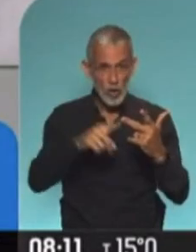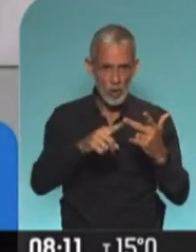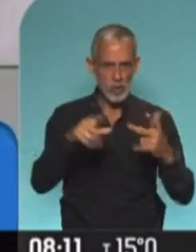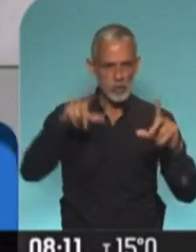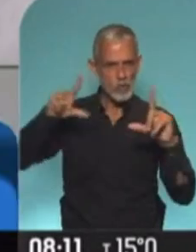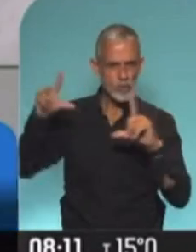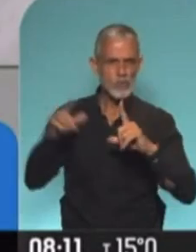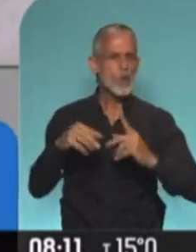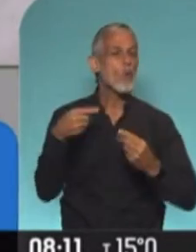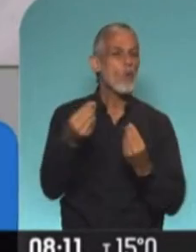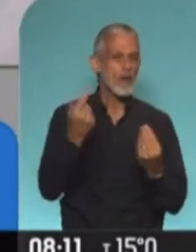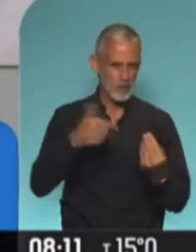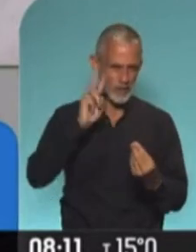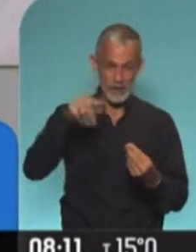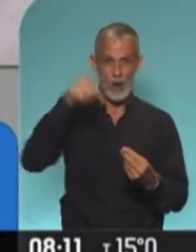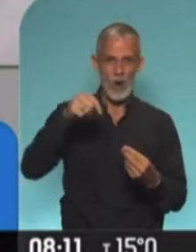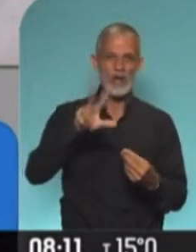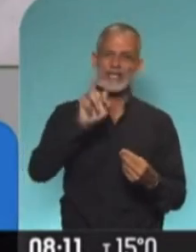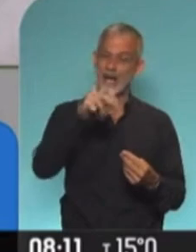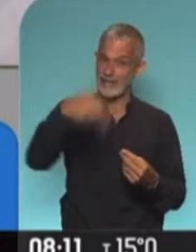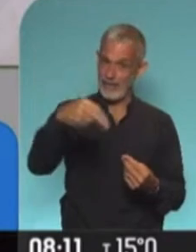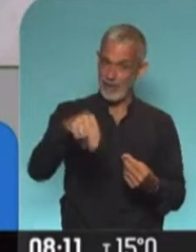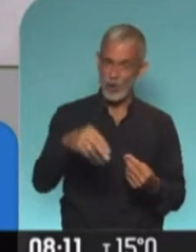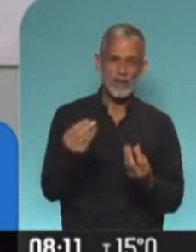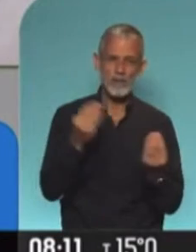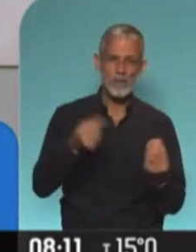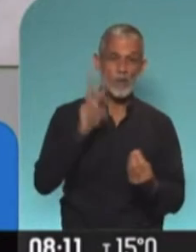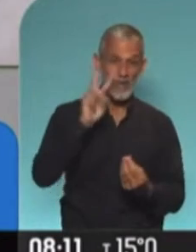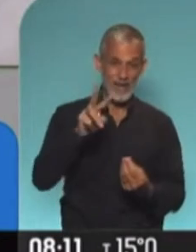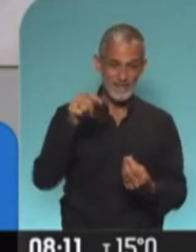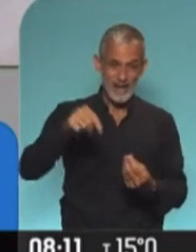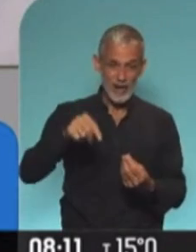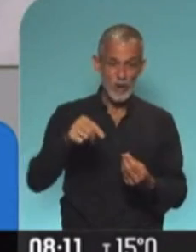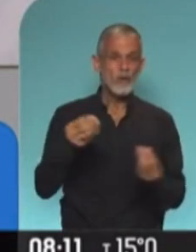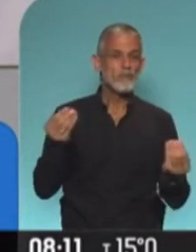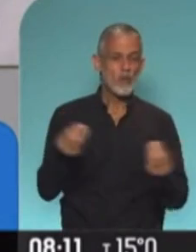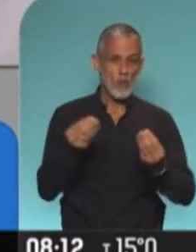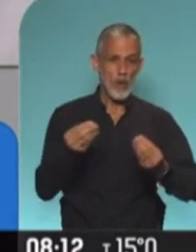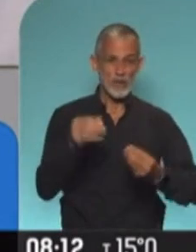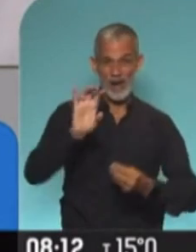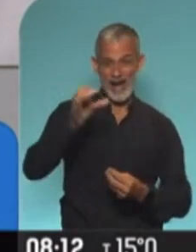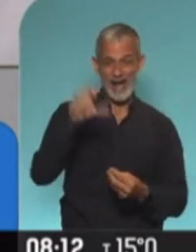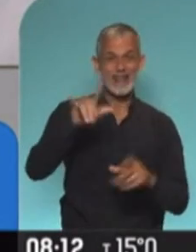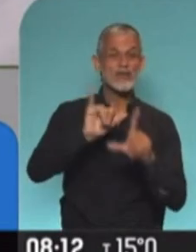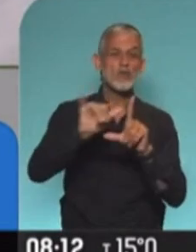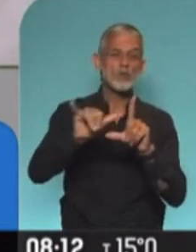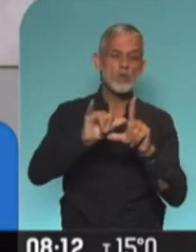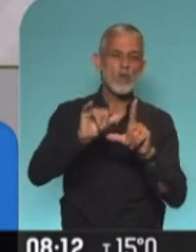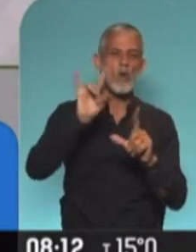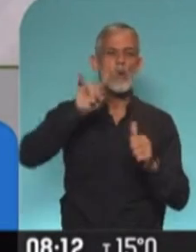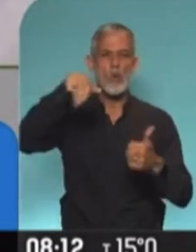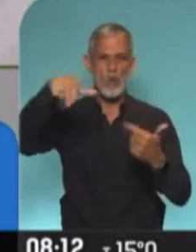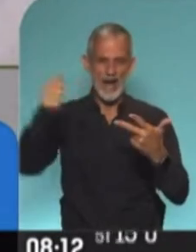lo podés ver y cuándo? Bueno, estrena hoy, 30 de noviembre, y a partir de hoy se va a poder ver en el canal de YouTube de La Una. Así